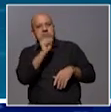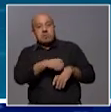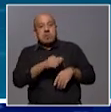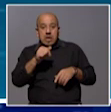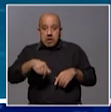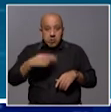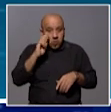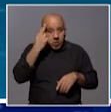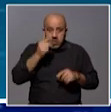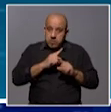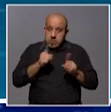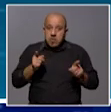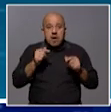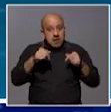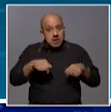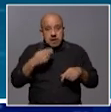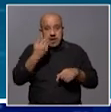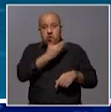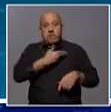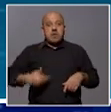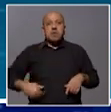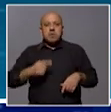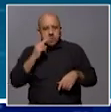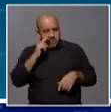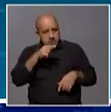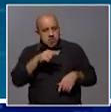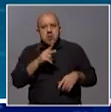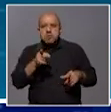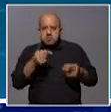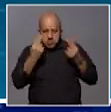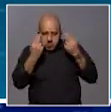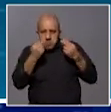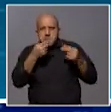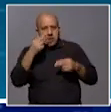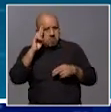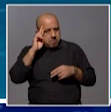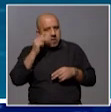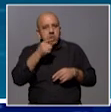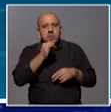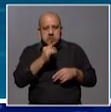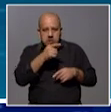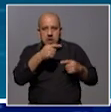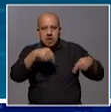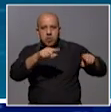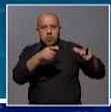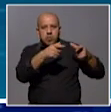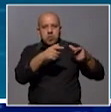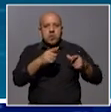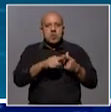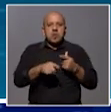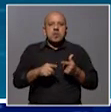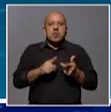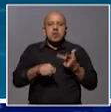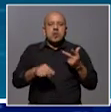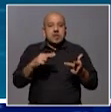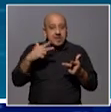y en ese sentido yo creo que el gobierno uruguayo lo colocó de manera en el lugar adecuado